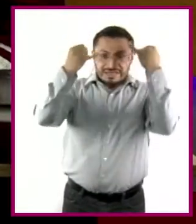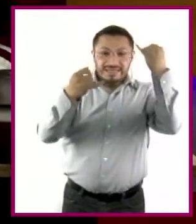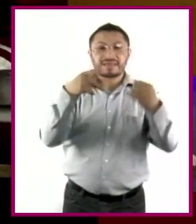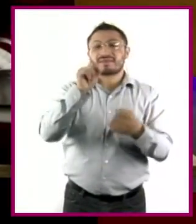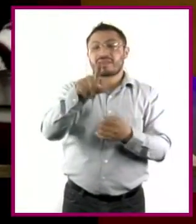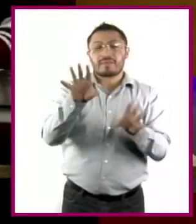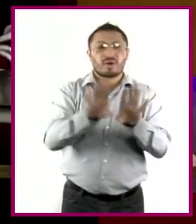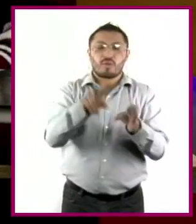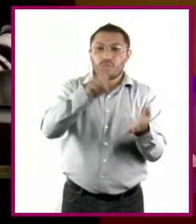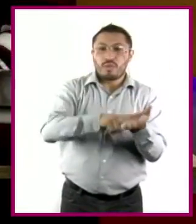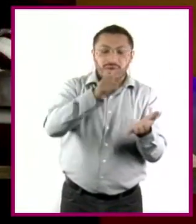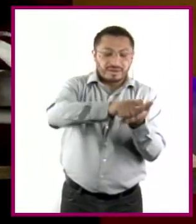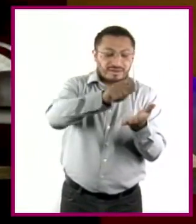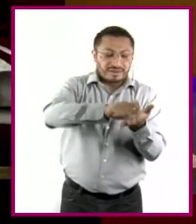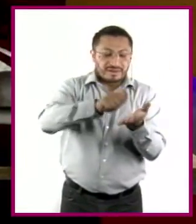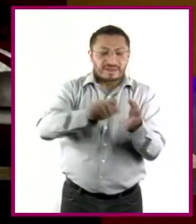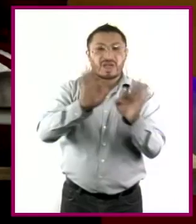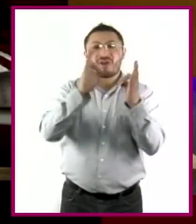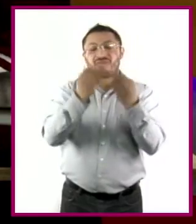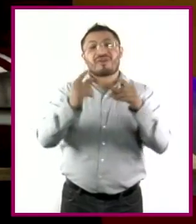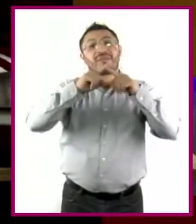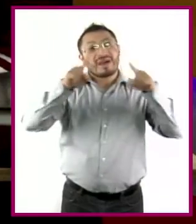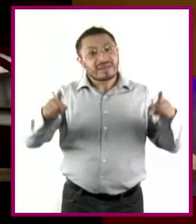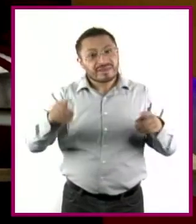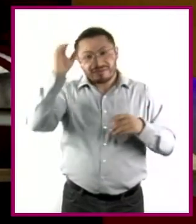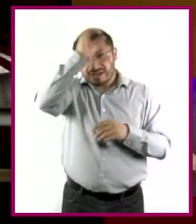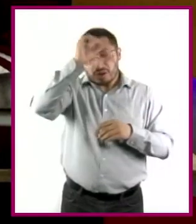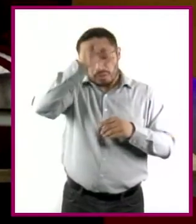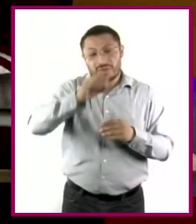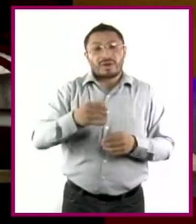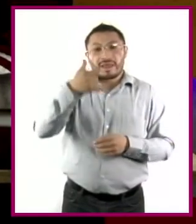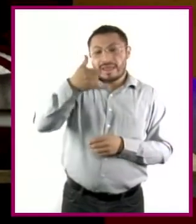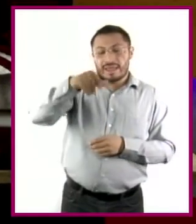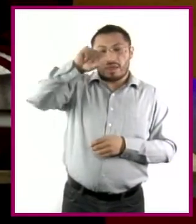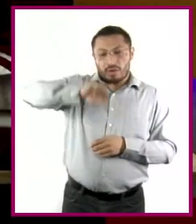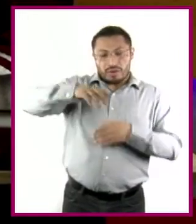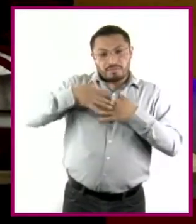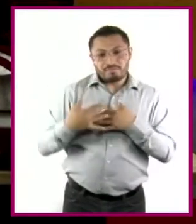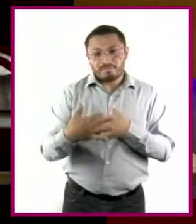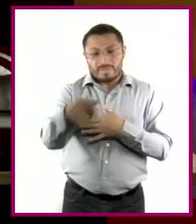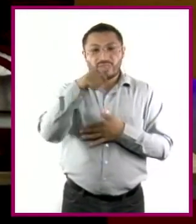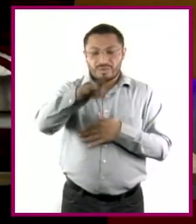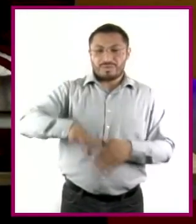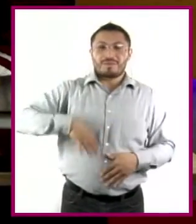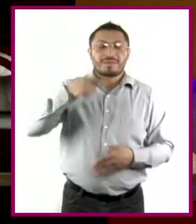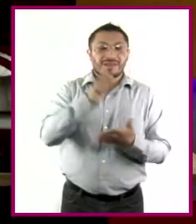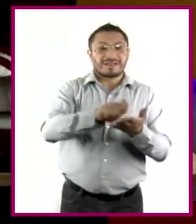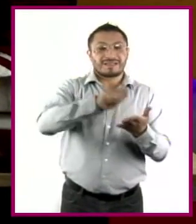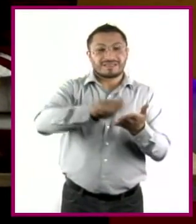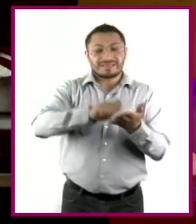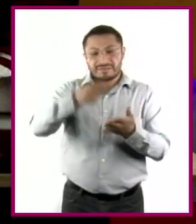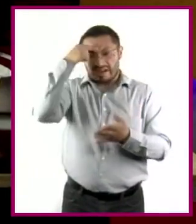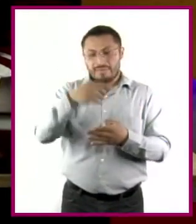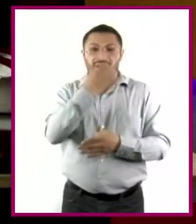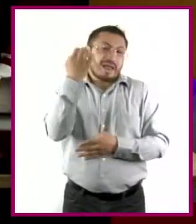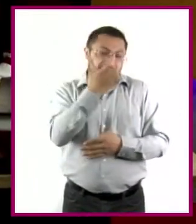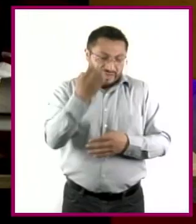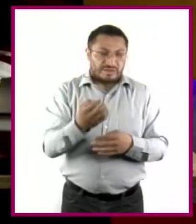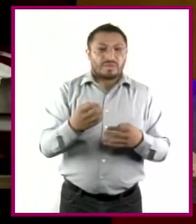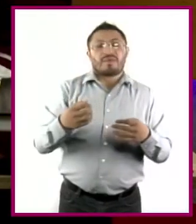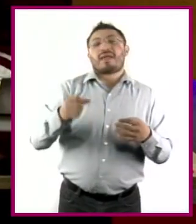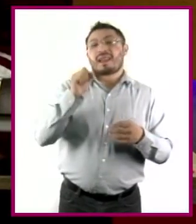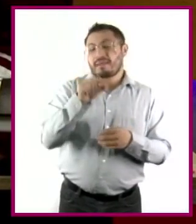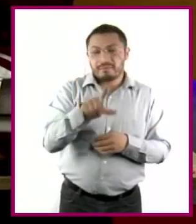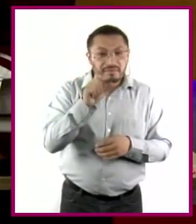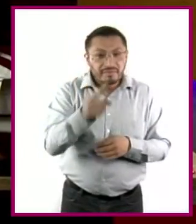valorar la escritura desde otro punto de vista. Y que a partir de ahora se atrevan a escribir un poco más, no únicamente para sus trabajos escolares,